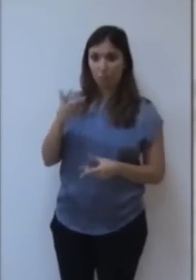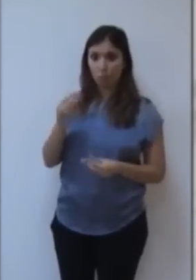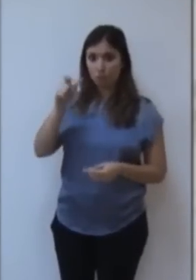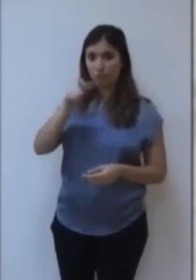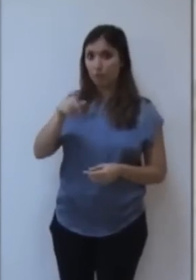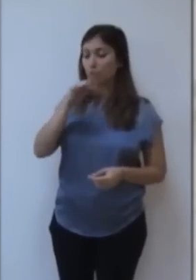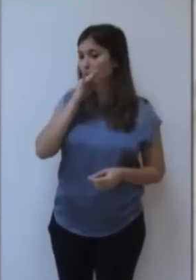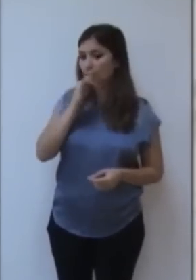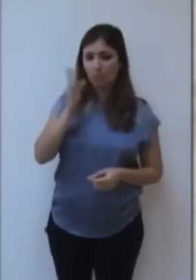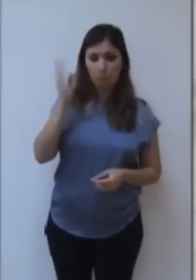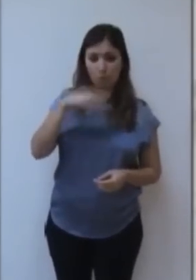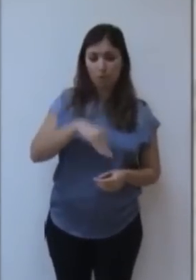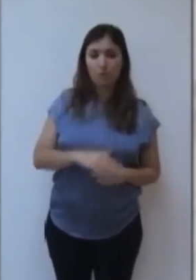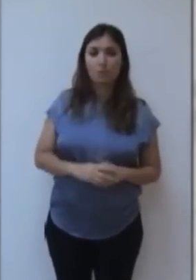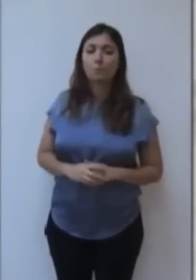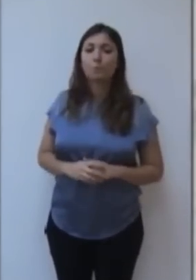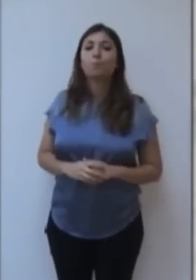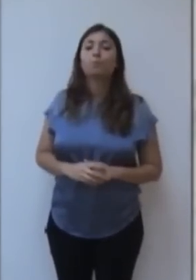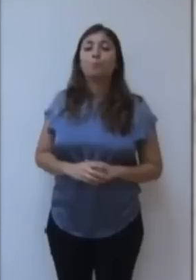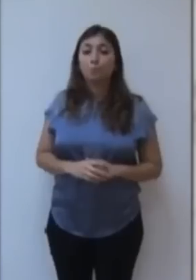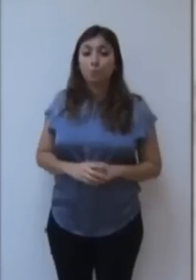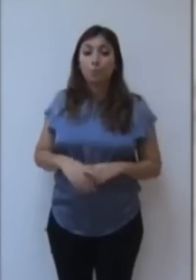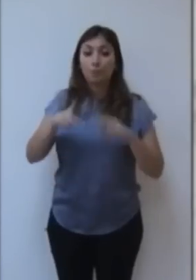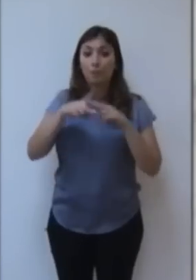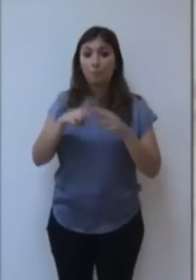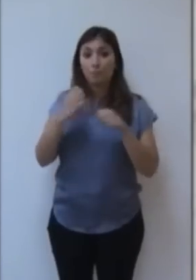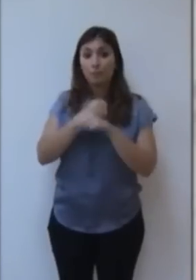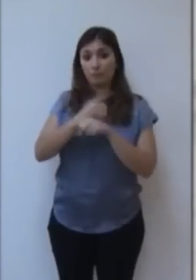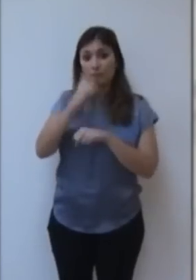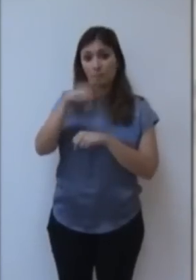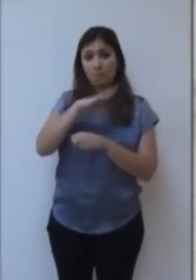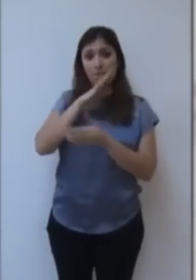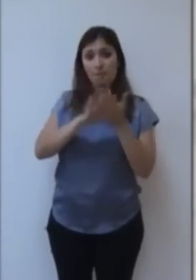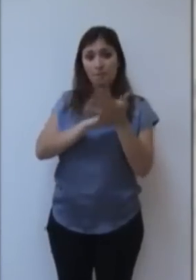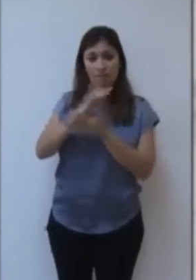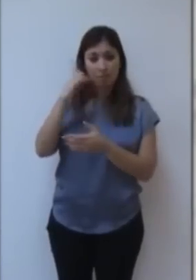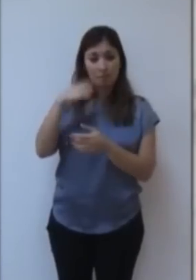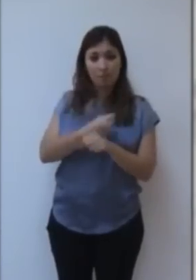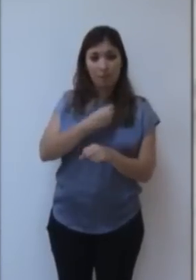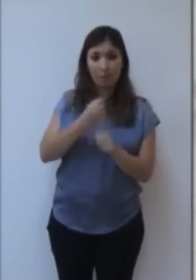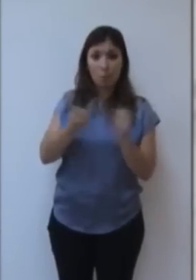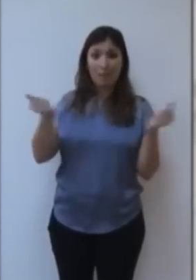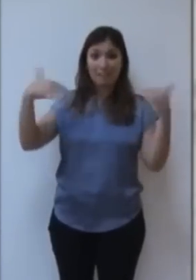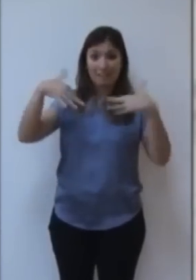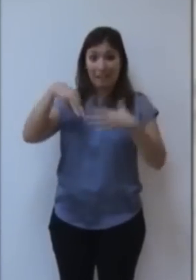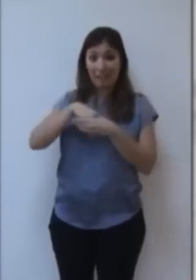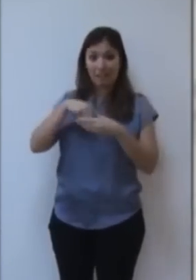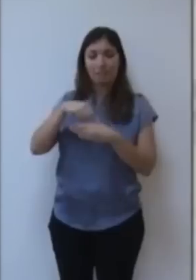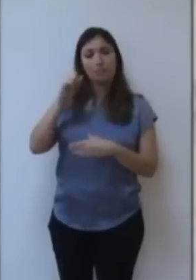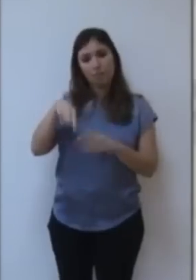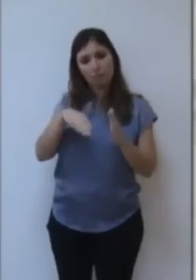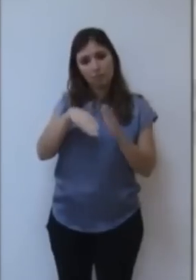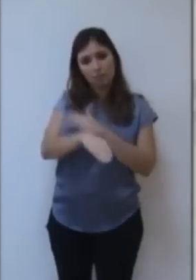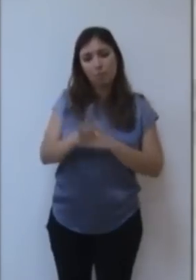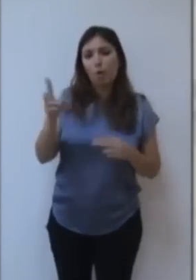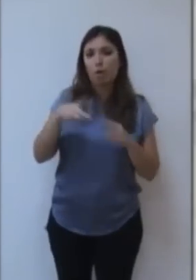tienen. Hablamos en el tema de las herramientas de trabajo, pues dentro del trabajo que la intranet sea accesible,